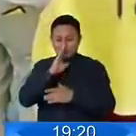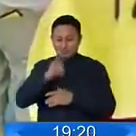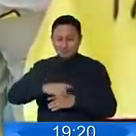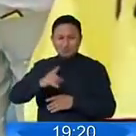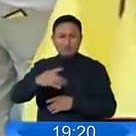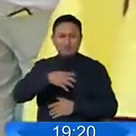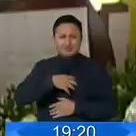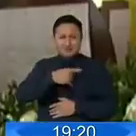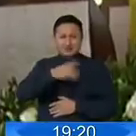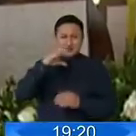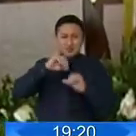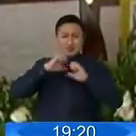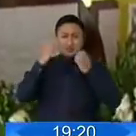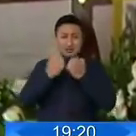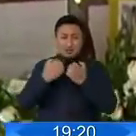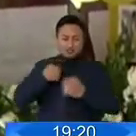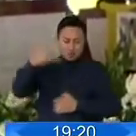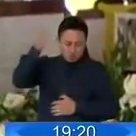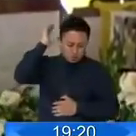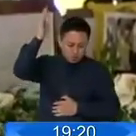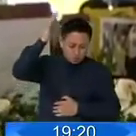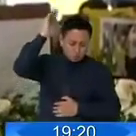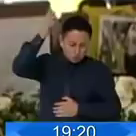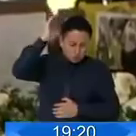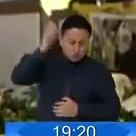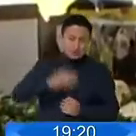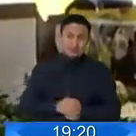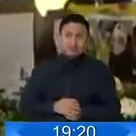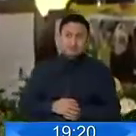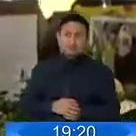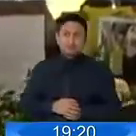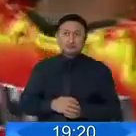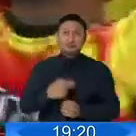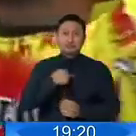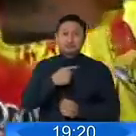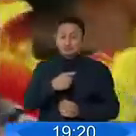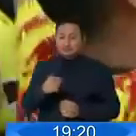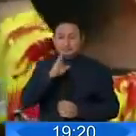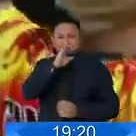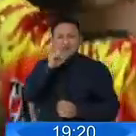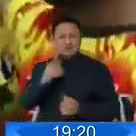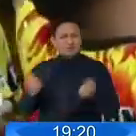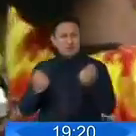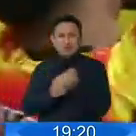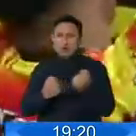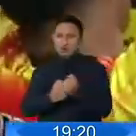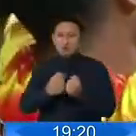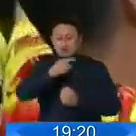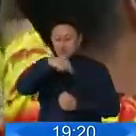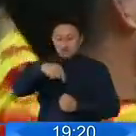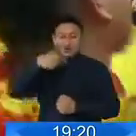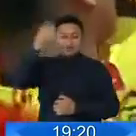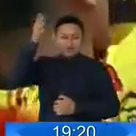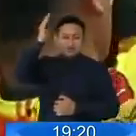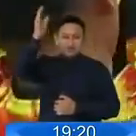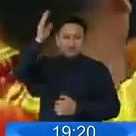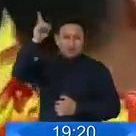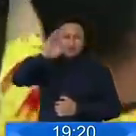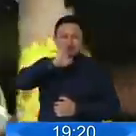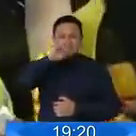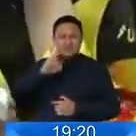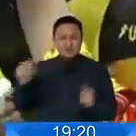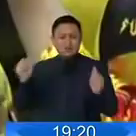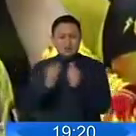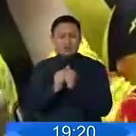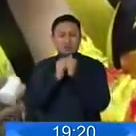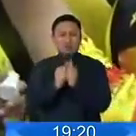en los estadios. Chicos que no los conocieron a poco, pero fieles a la hinchada, fieles a la Azul Oscura, siempre han andado con ellos,